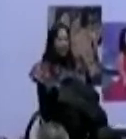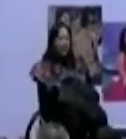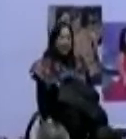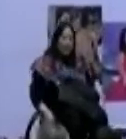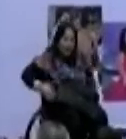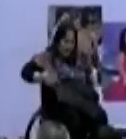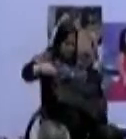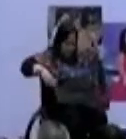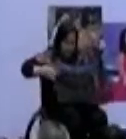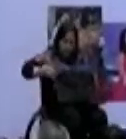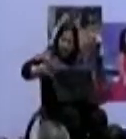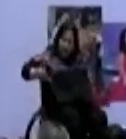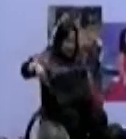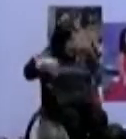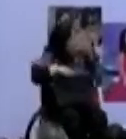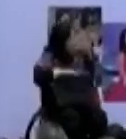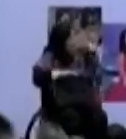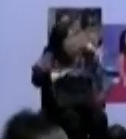¿Acá estamos listos? ¿Aide, estás listo?